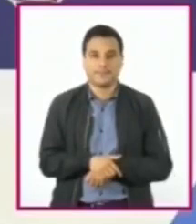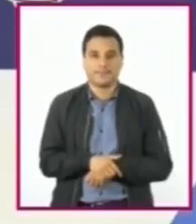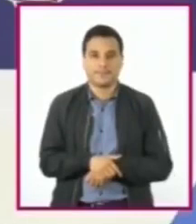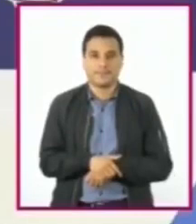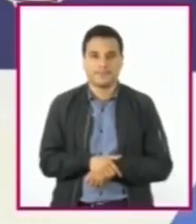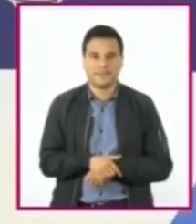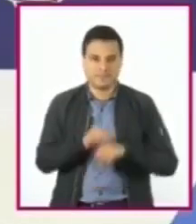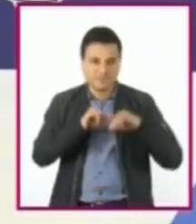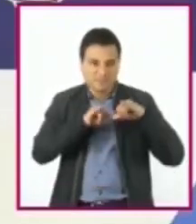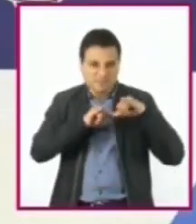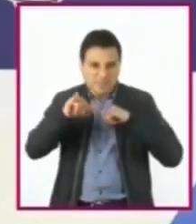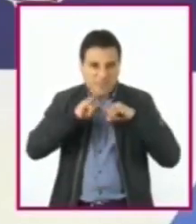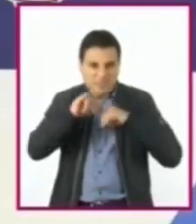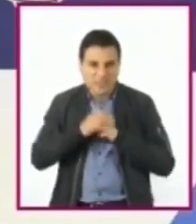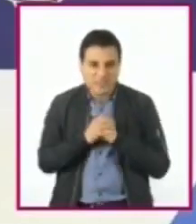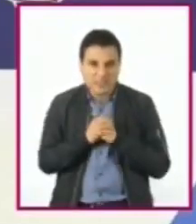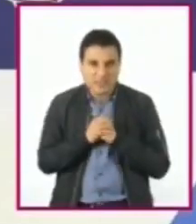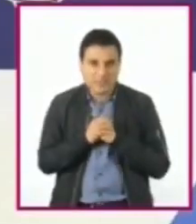¿Un mapa?